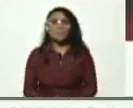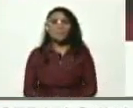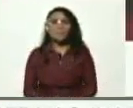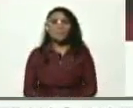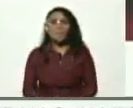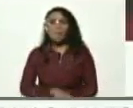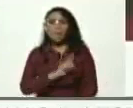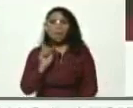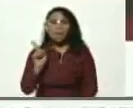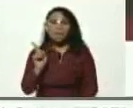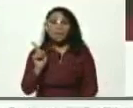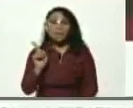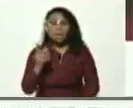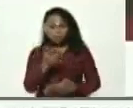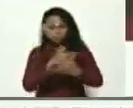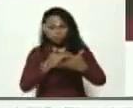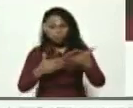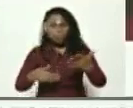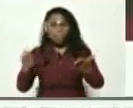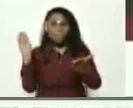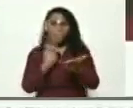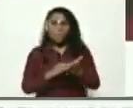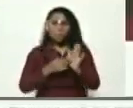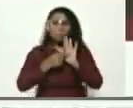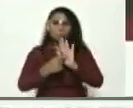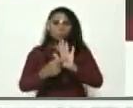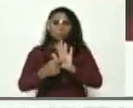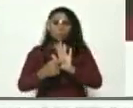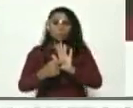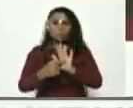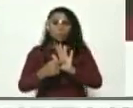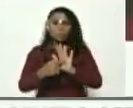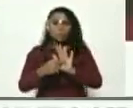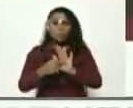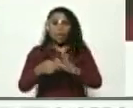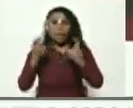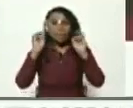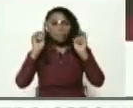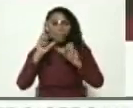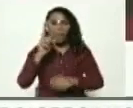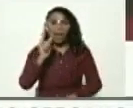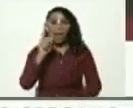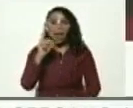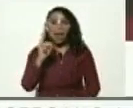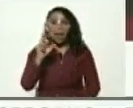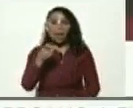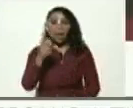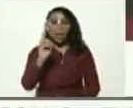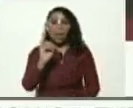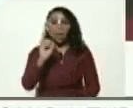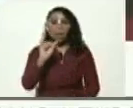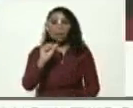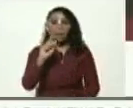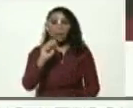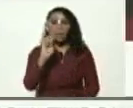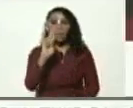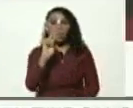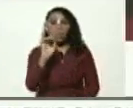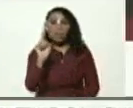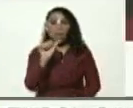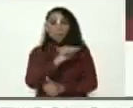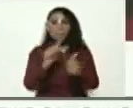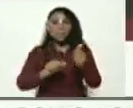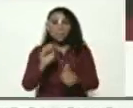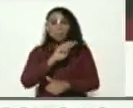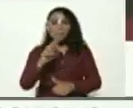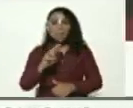Y esa doctrina plasmada en Angostura, vicepresidente Piñate,